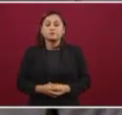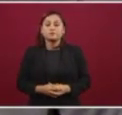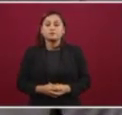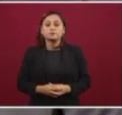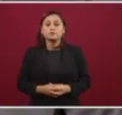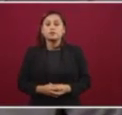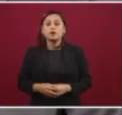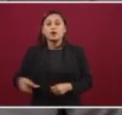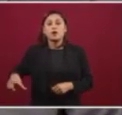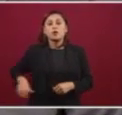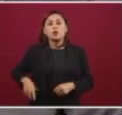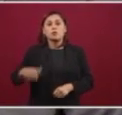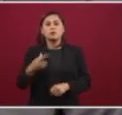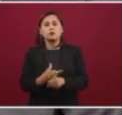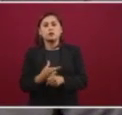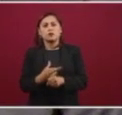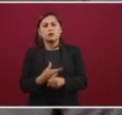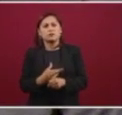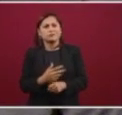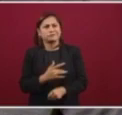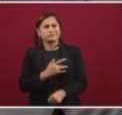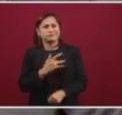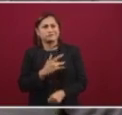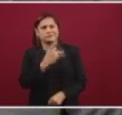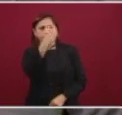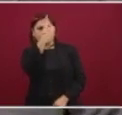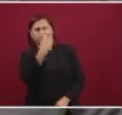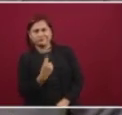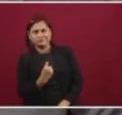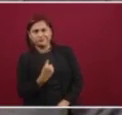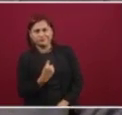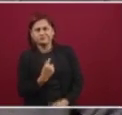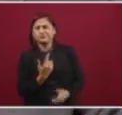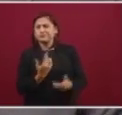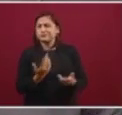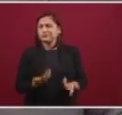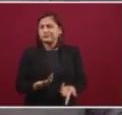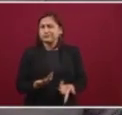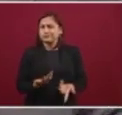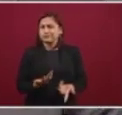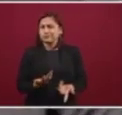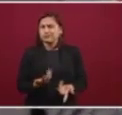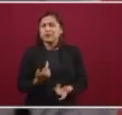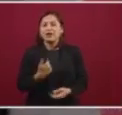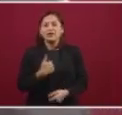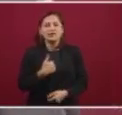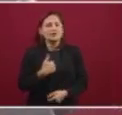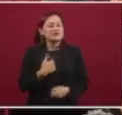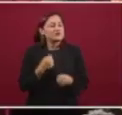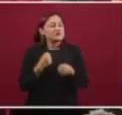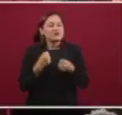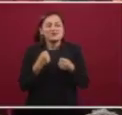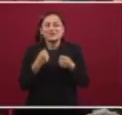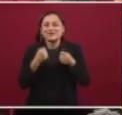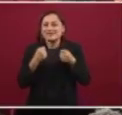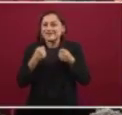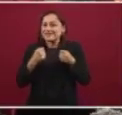se le está ninguneando, estoy segurísimo de que